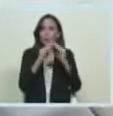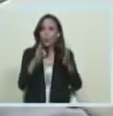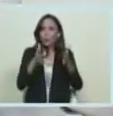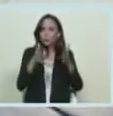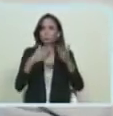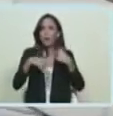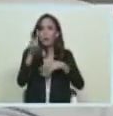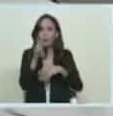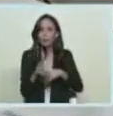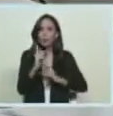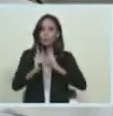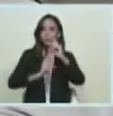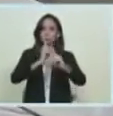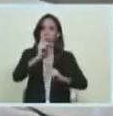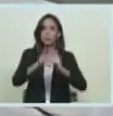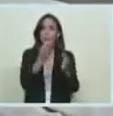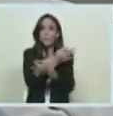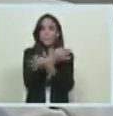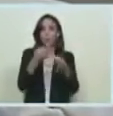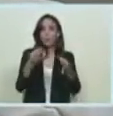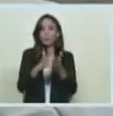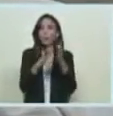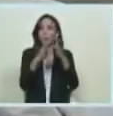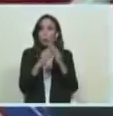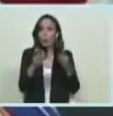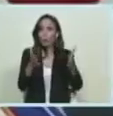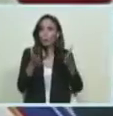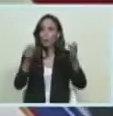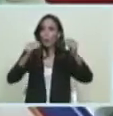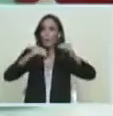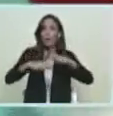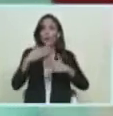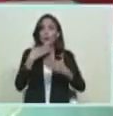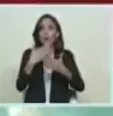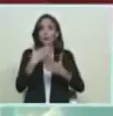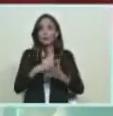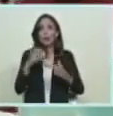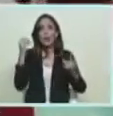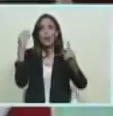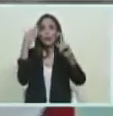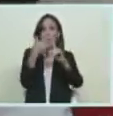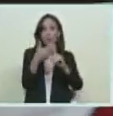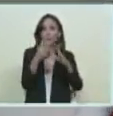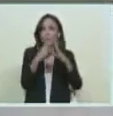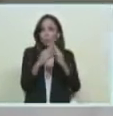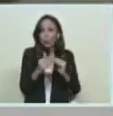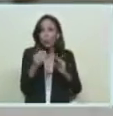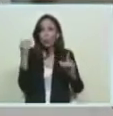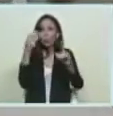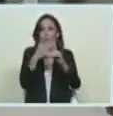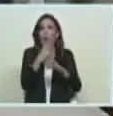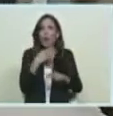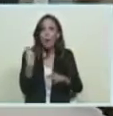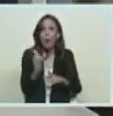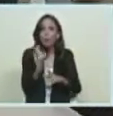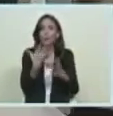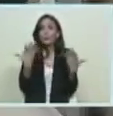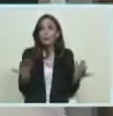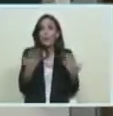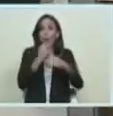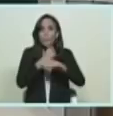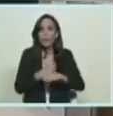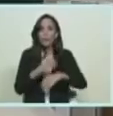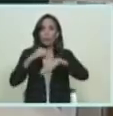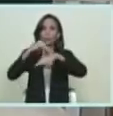la Venezuela potencia, presidente, y lo vamos a lograr una vez más agradeciéndole. Según los objetivos del milenio, la juventud está esperando